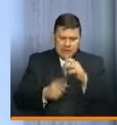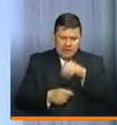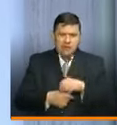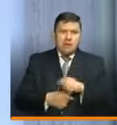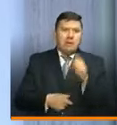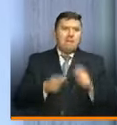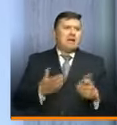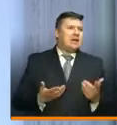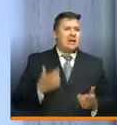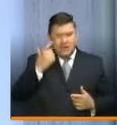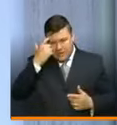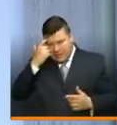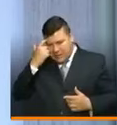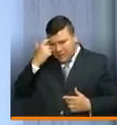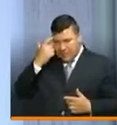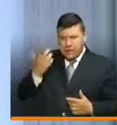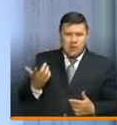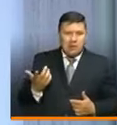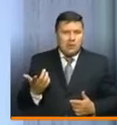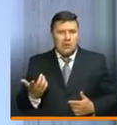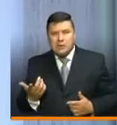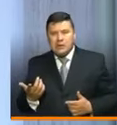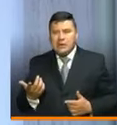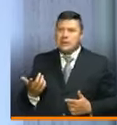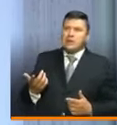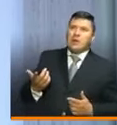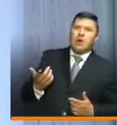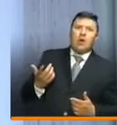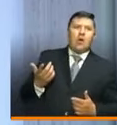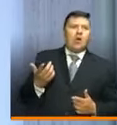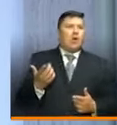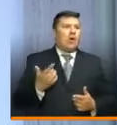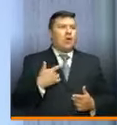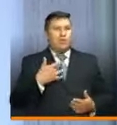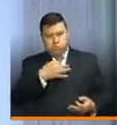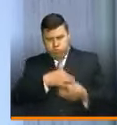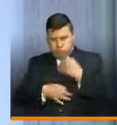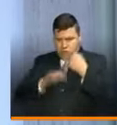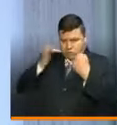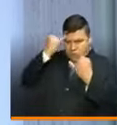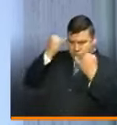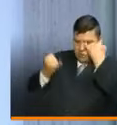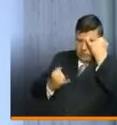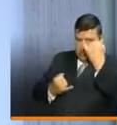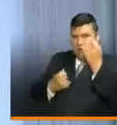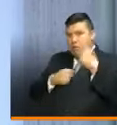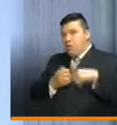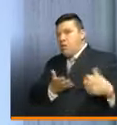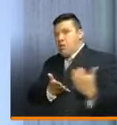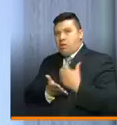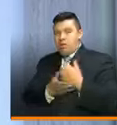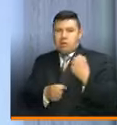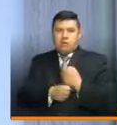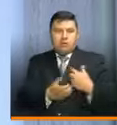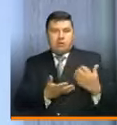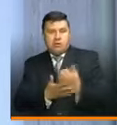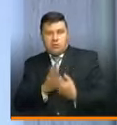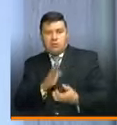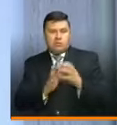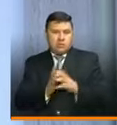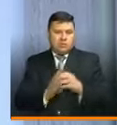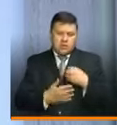¿Cuánta gente está pensando por encima de todo en ver cómo ofrece su creatividad, su diseño, su trabajo, sus